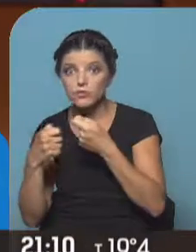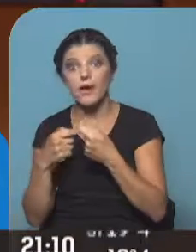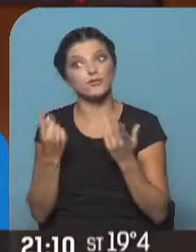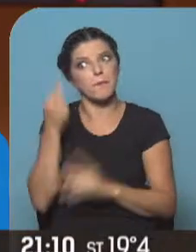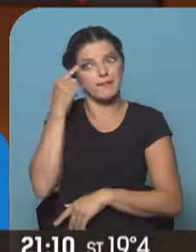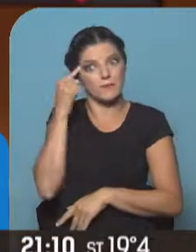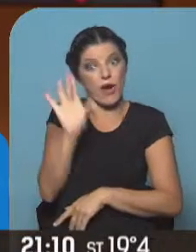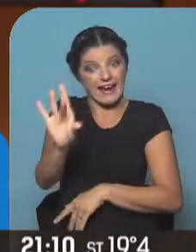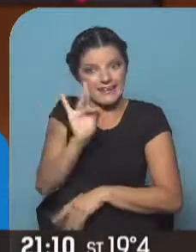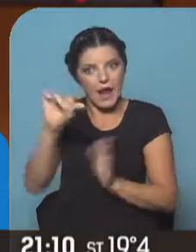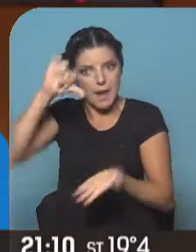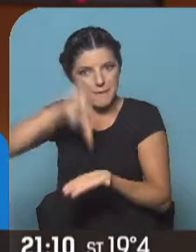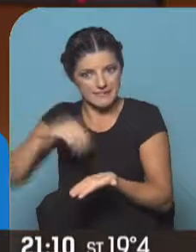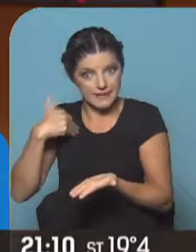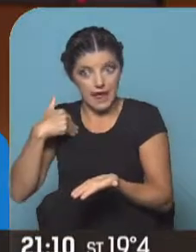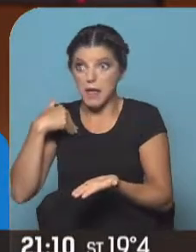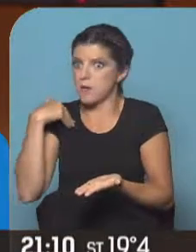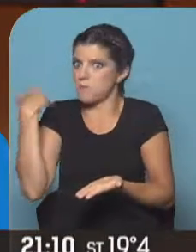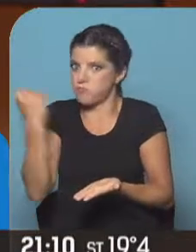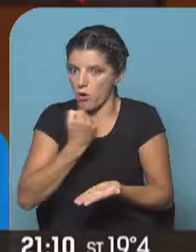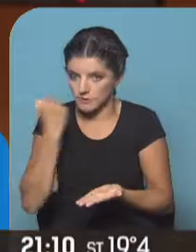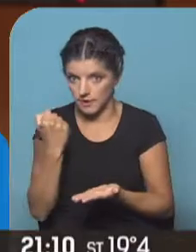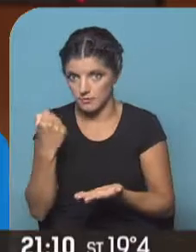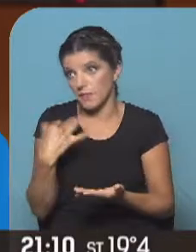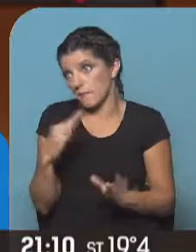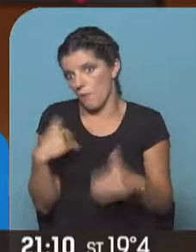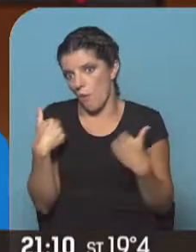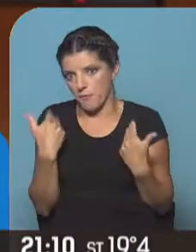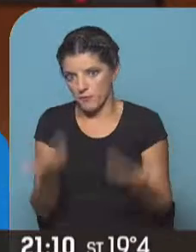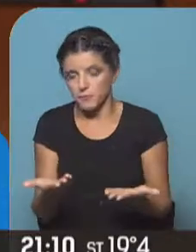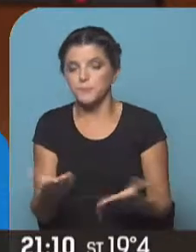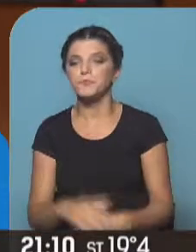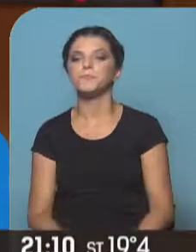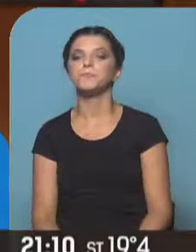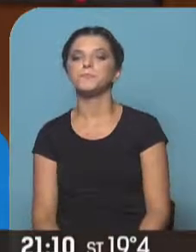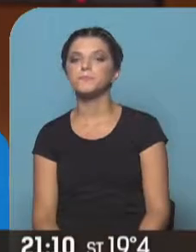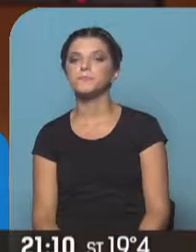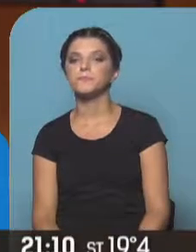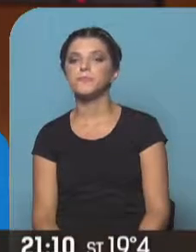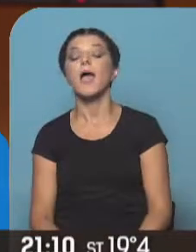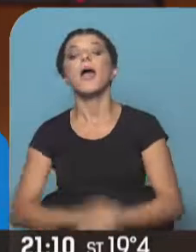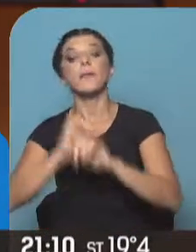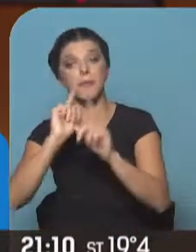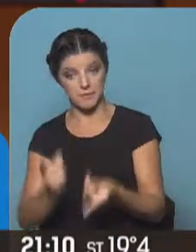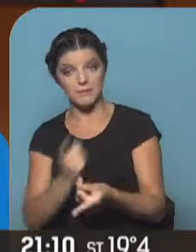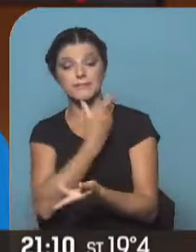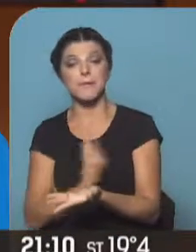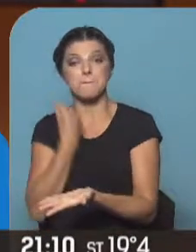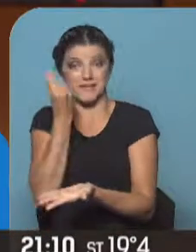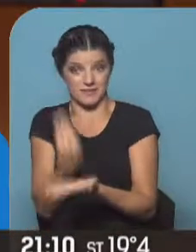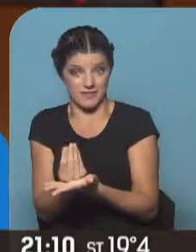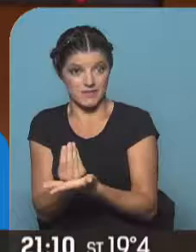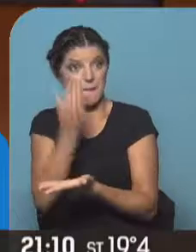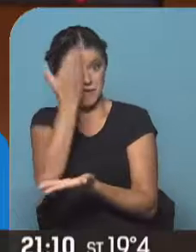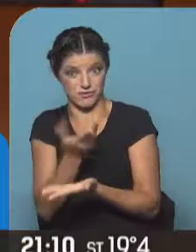elemento de mucho valor para nosotros y que hay que aprovecharlo lo mejor posible. La presidencia está en manos de una prestigiosa funcionaria